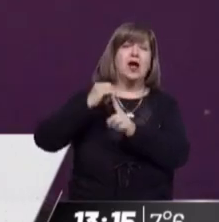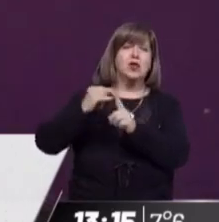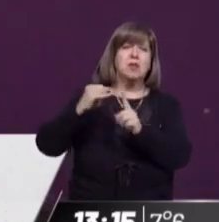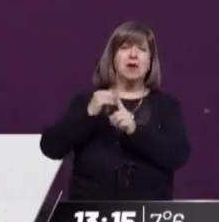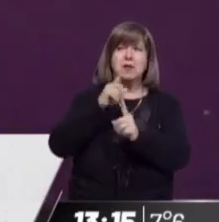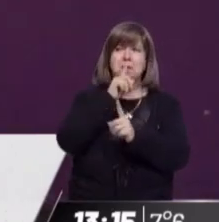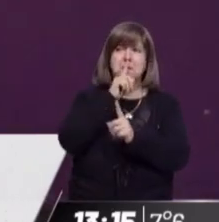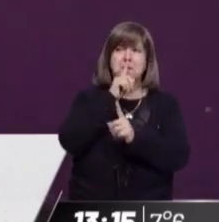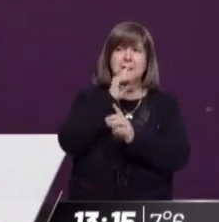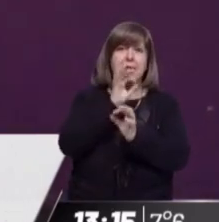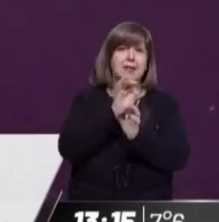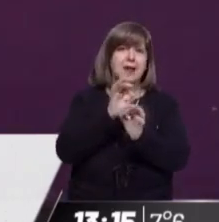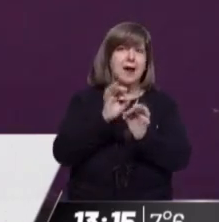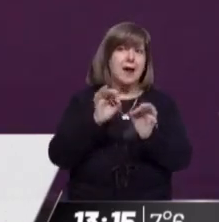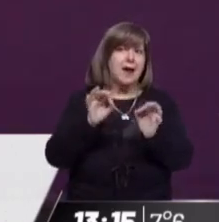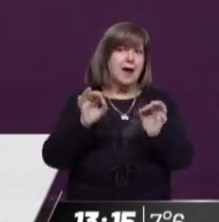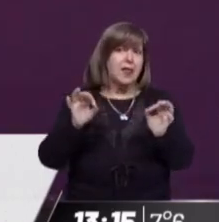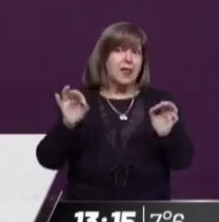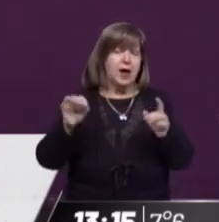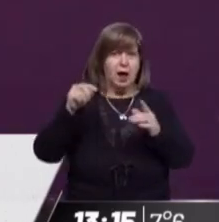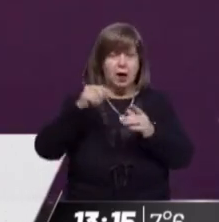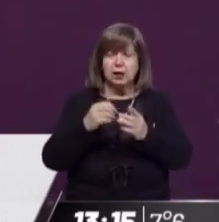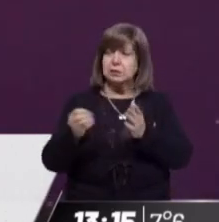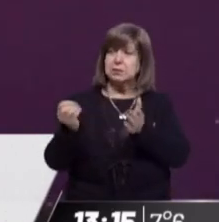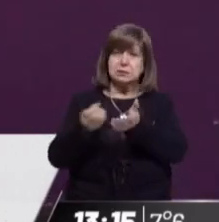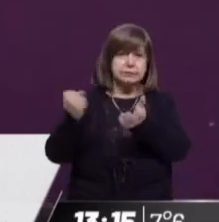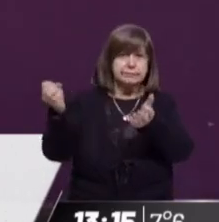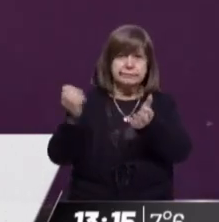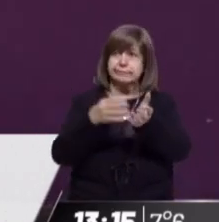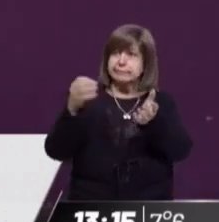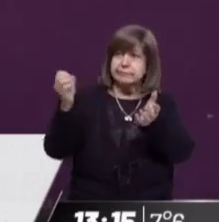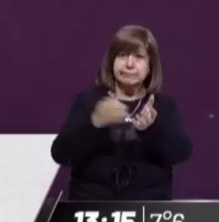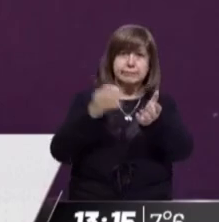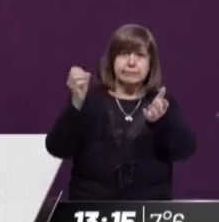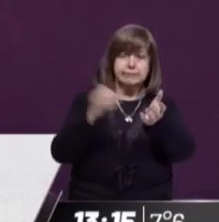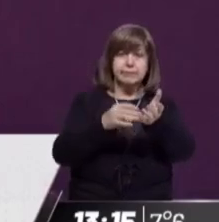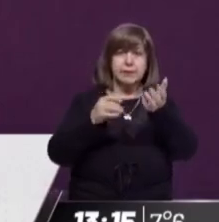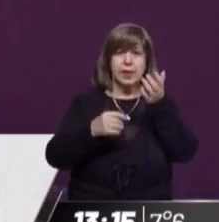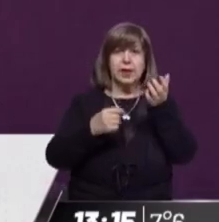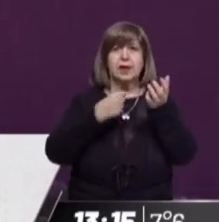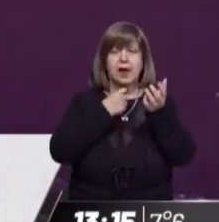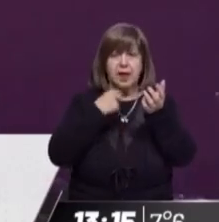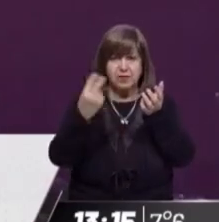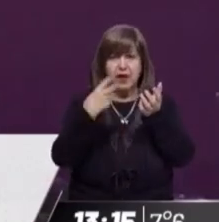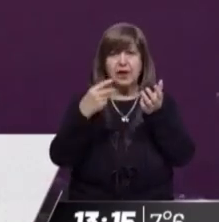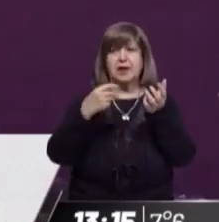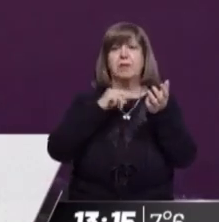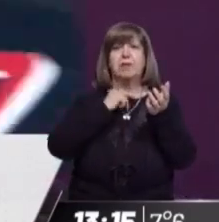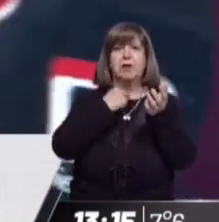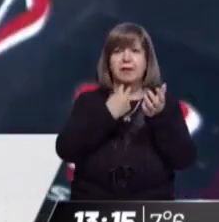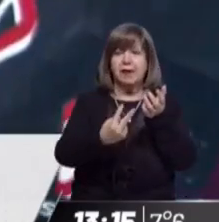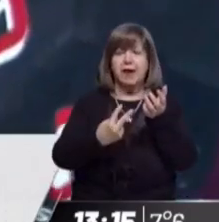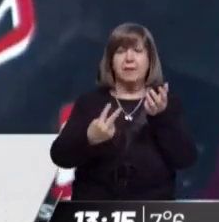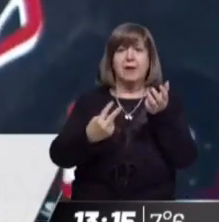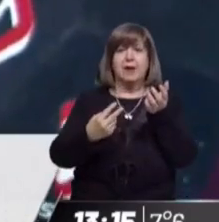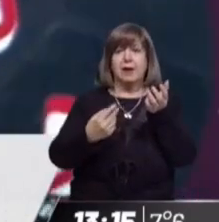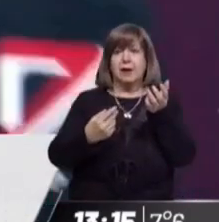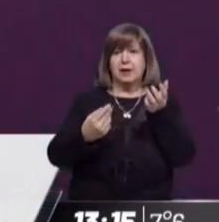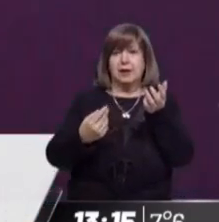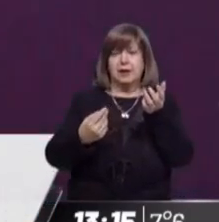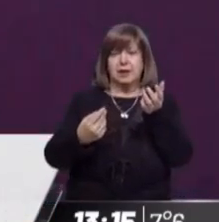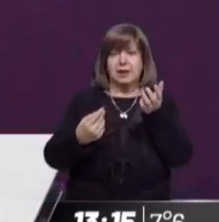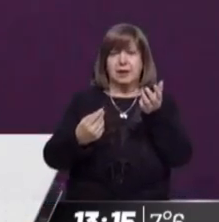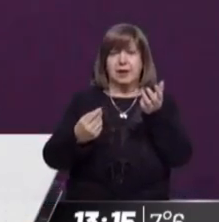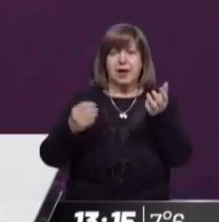molestaba y empezó a llamarme a llamarme a llamarme que me quería ver que por la nena que esto y te llama sea más allá de la